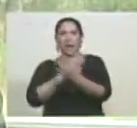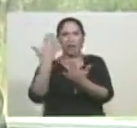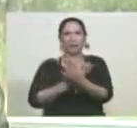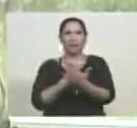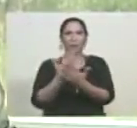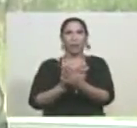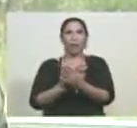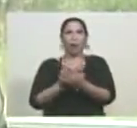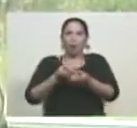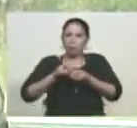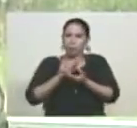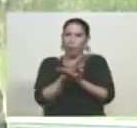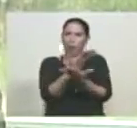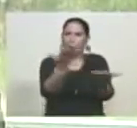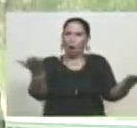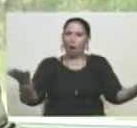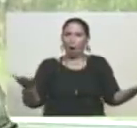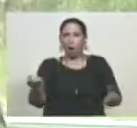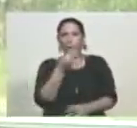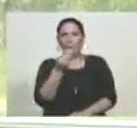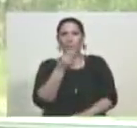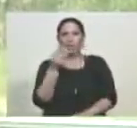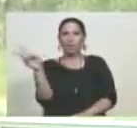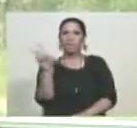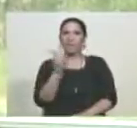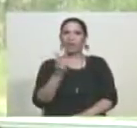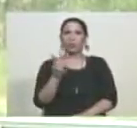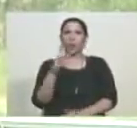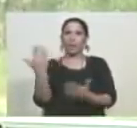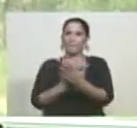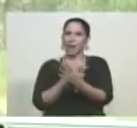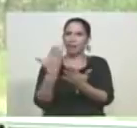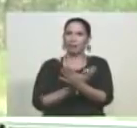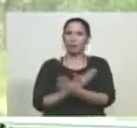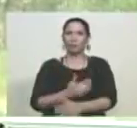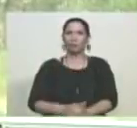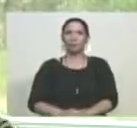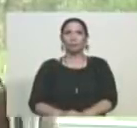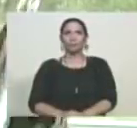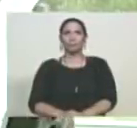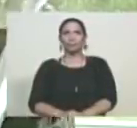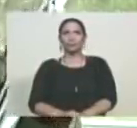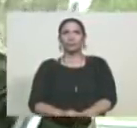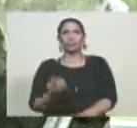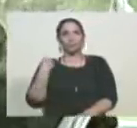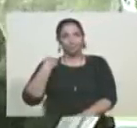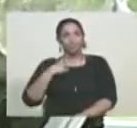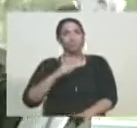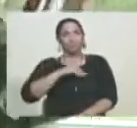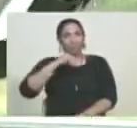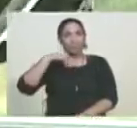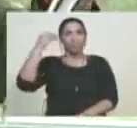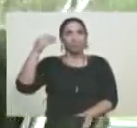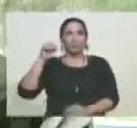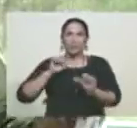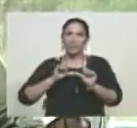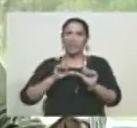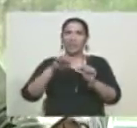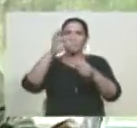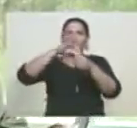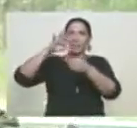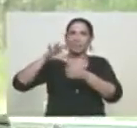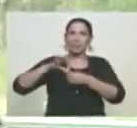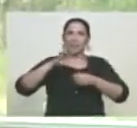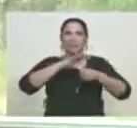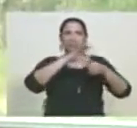las calles y las avenidas de Venezuela de plátano. Y tenemos la esperanza de seguir sembrando, por eso es lo que te decía,